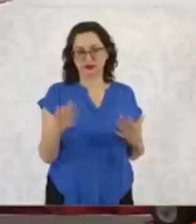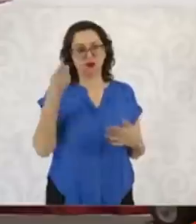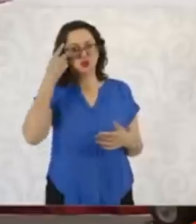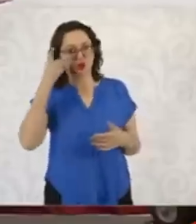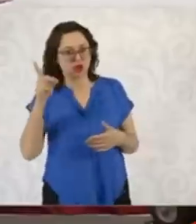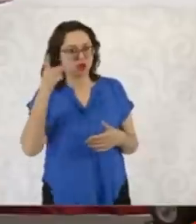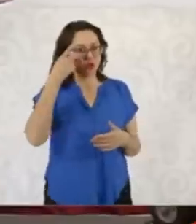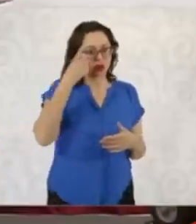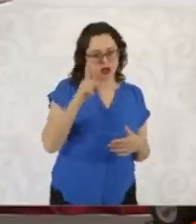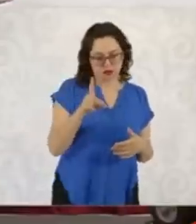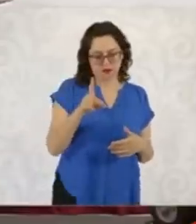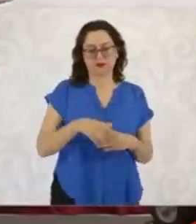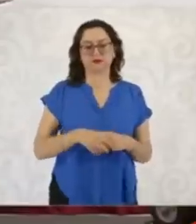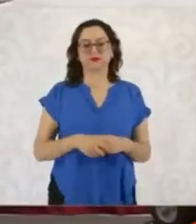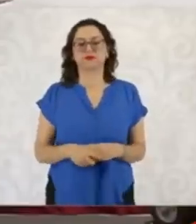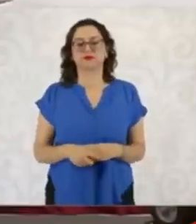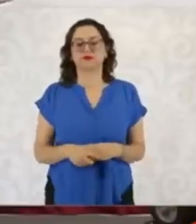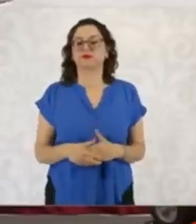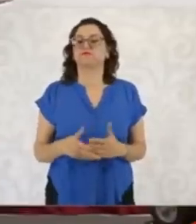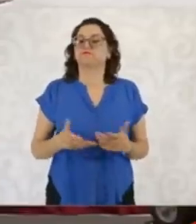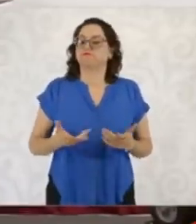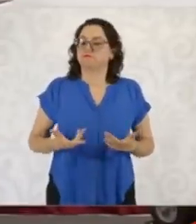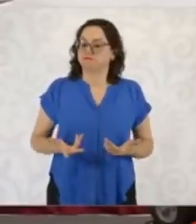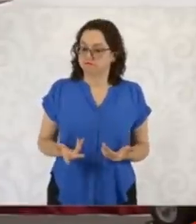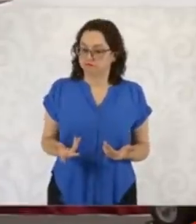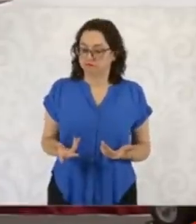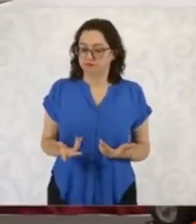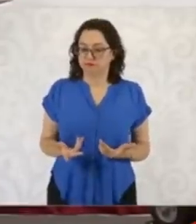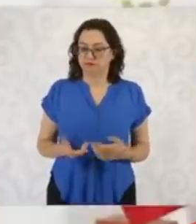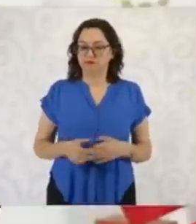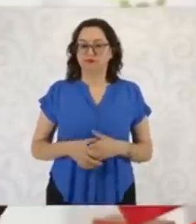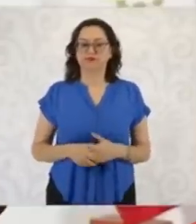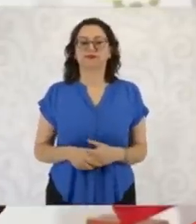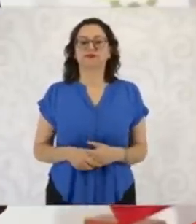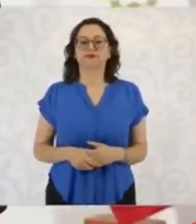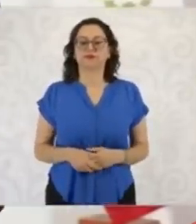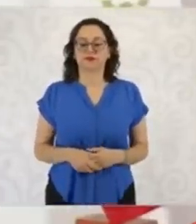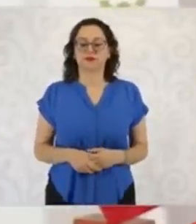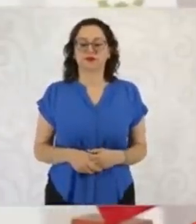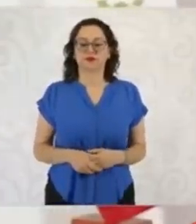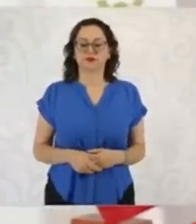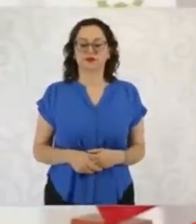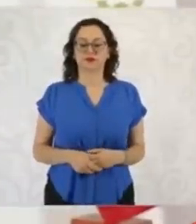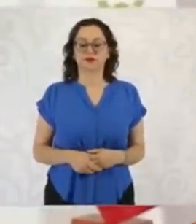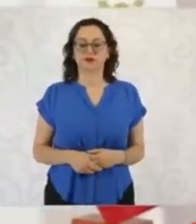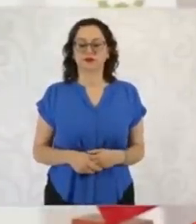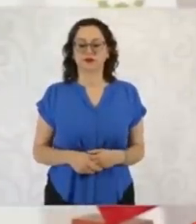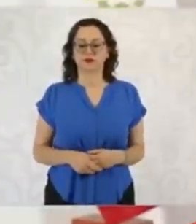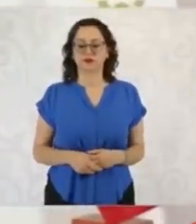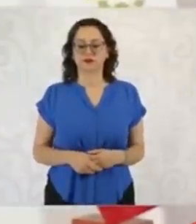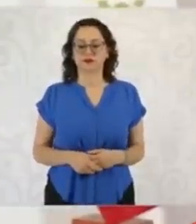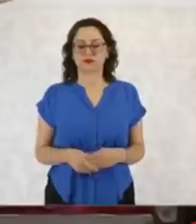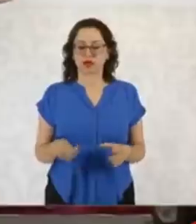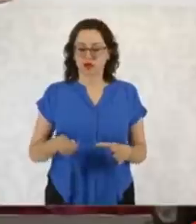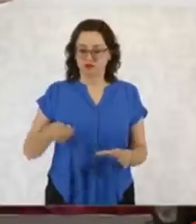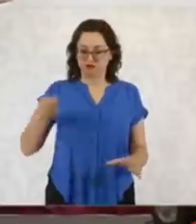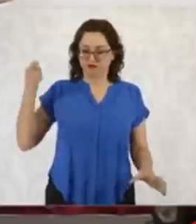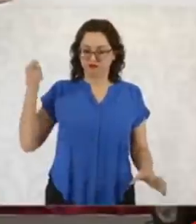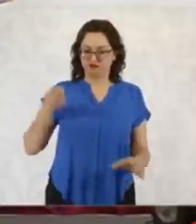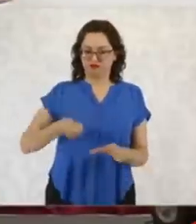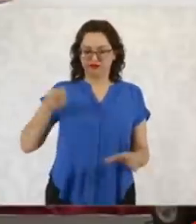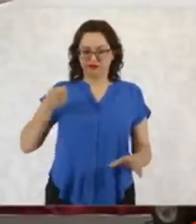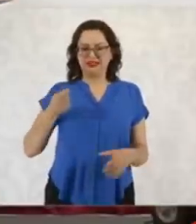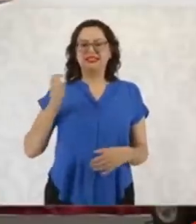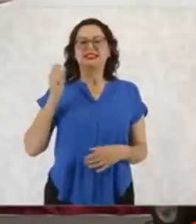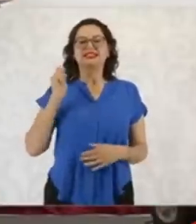personas. Entonces, ahora, ¿pero qué quiere decir esta sentencia?